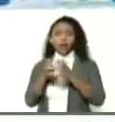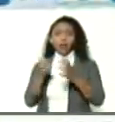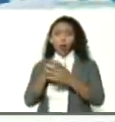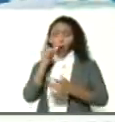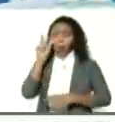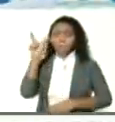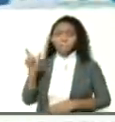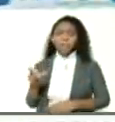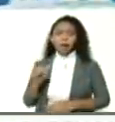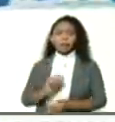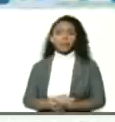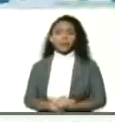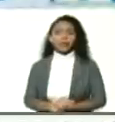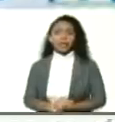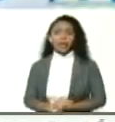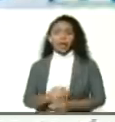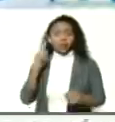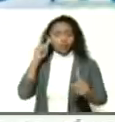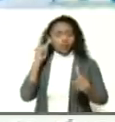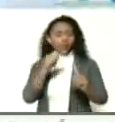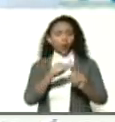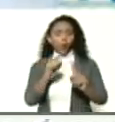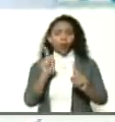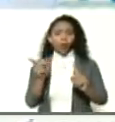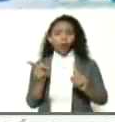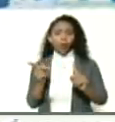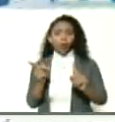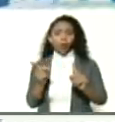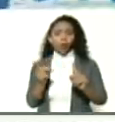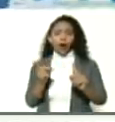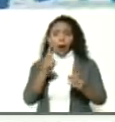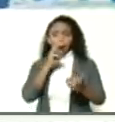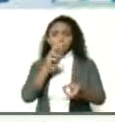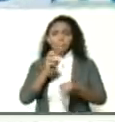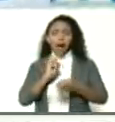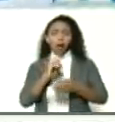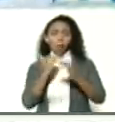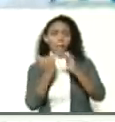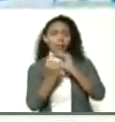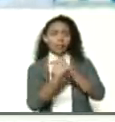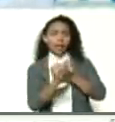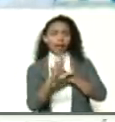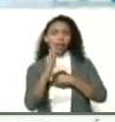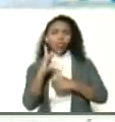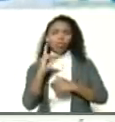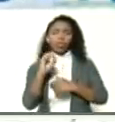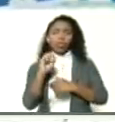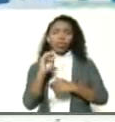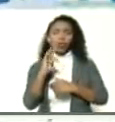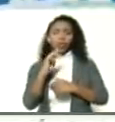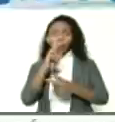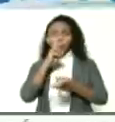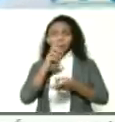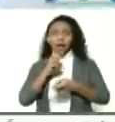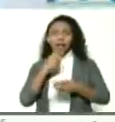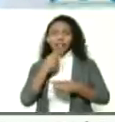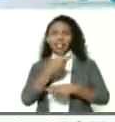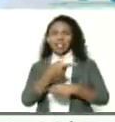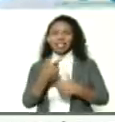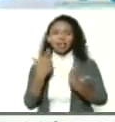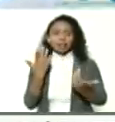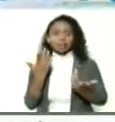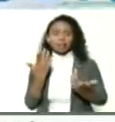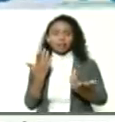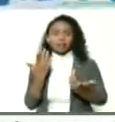Porter, se dirige al banco, al Deutsche Bank, para decirle